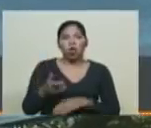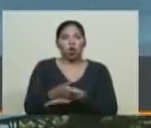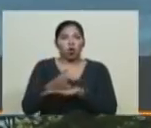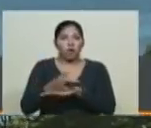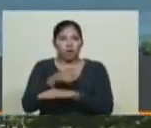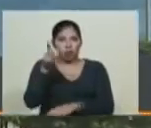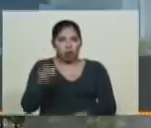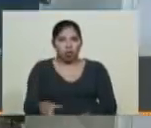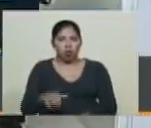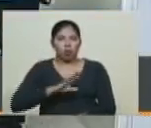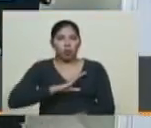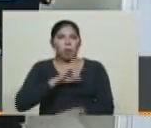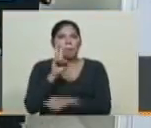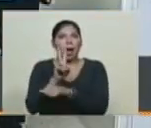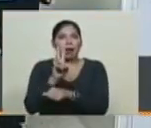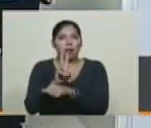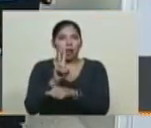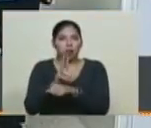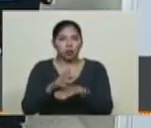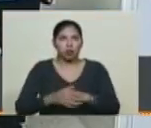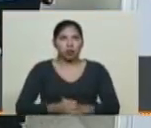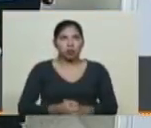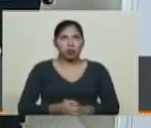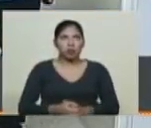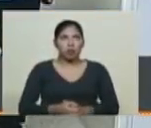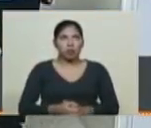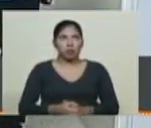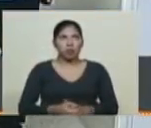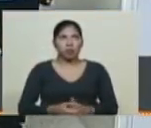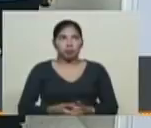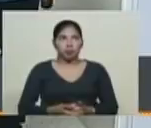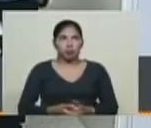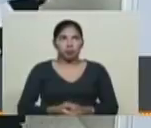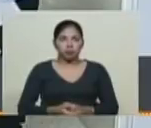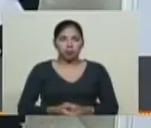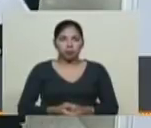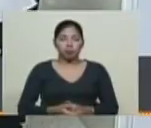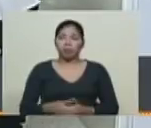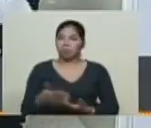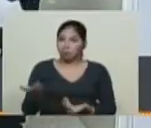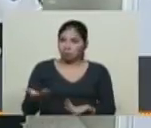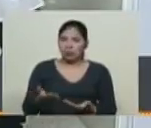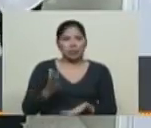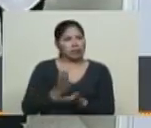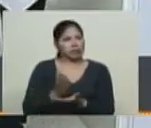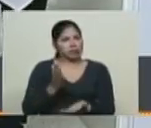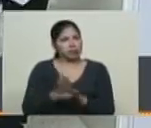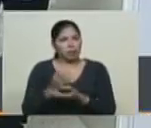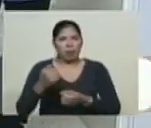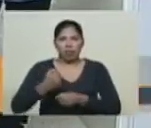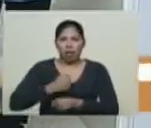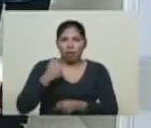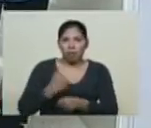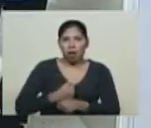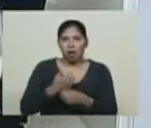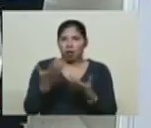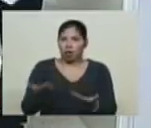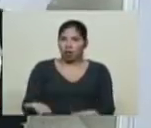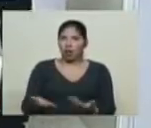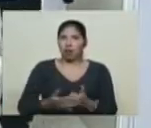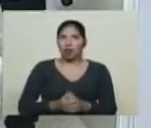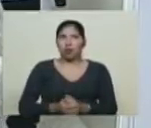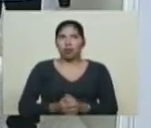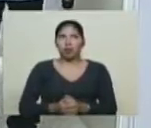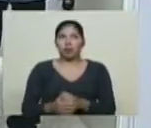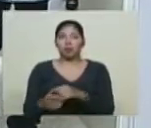Vargas, aquí estamos en Vargas, compañero, siempre consecuente, trabajador.